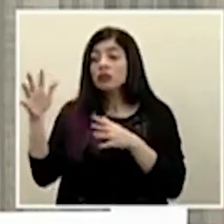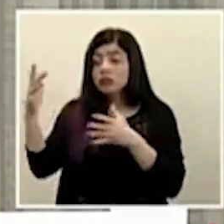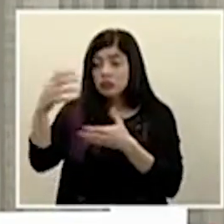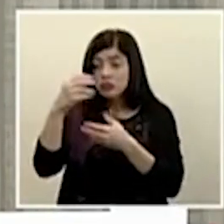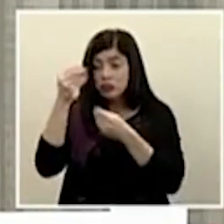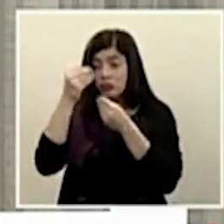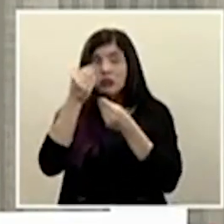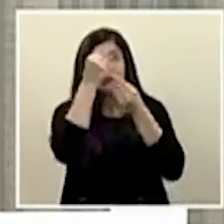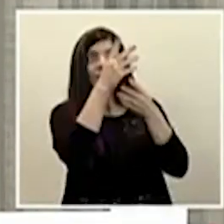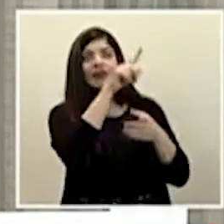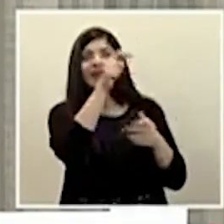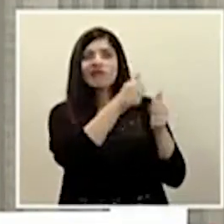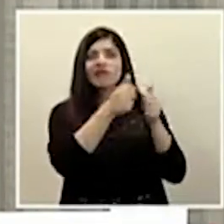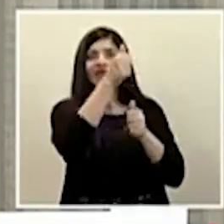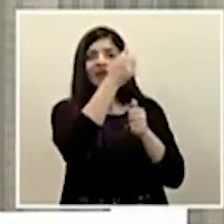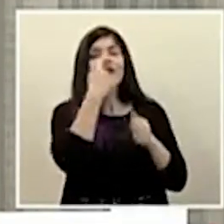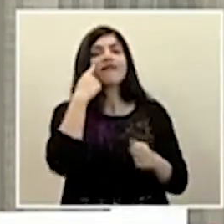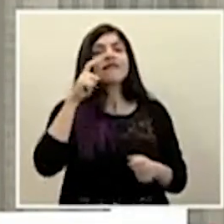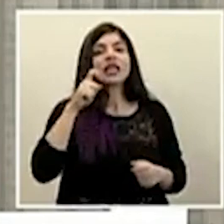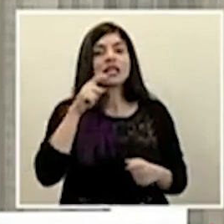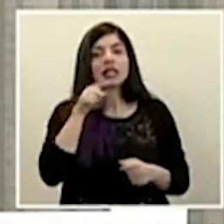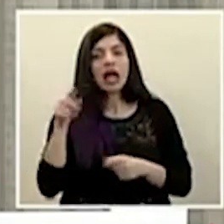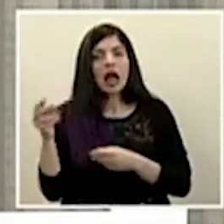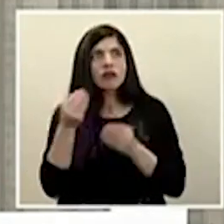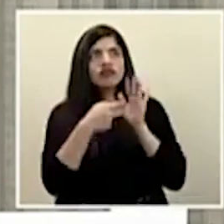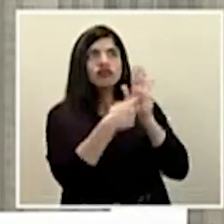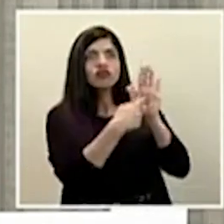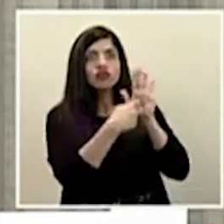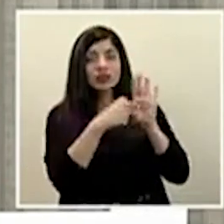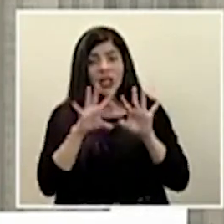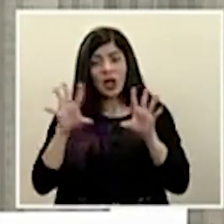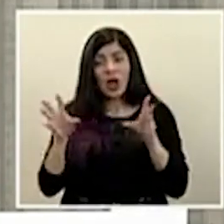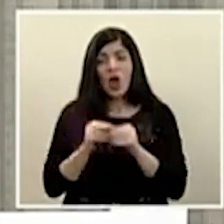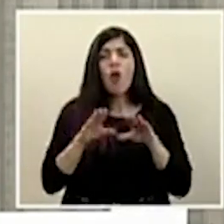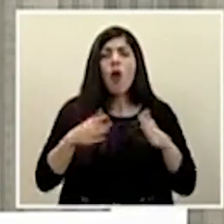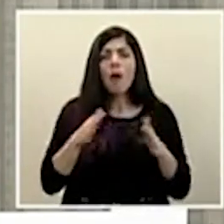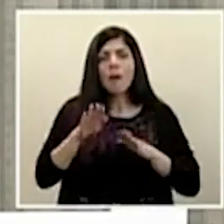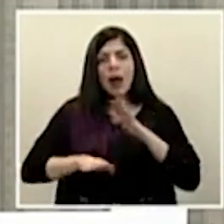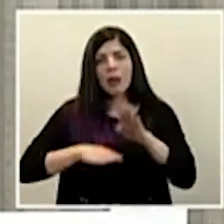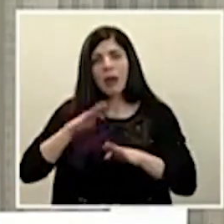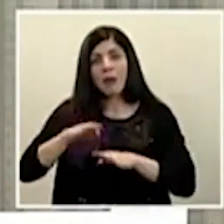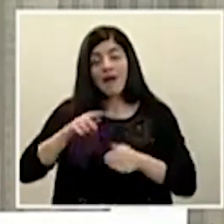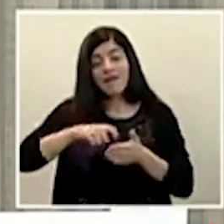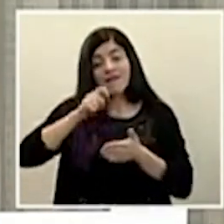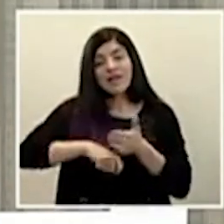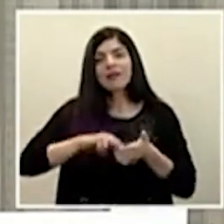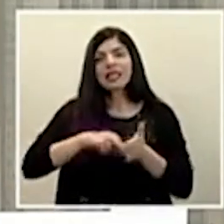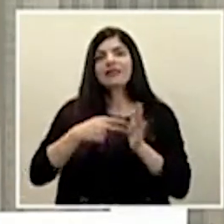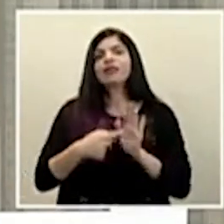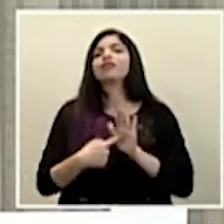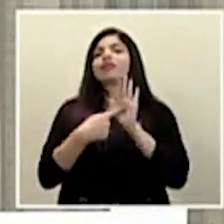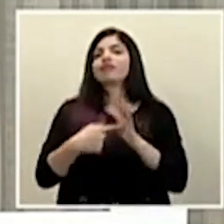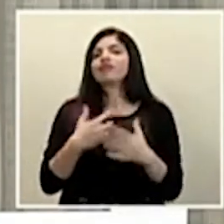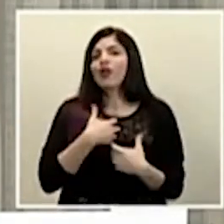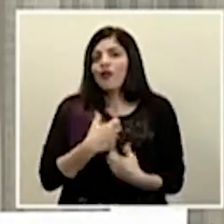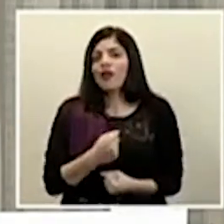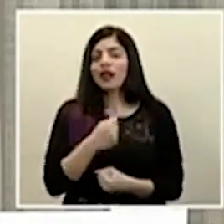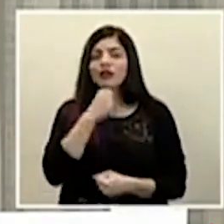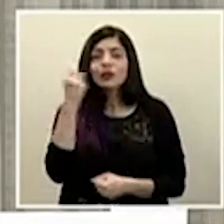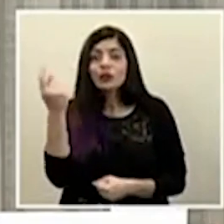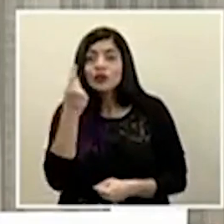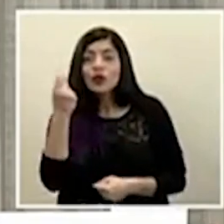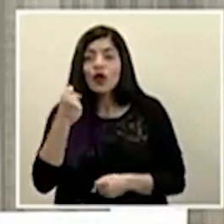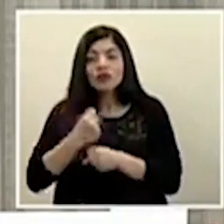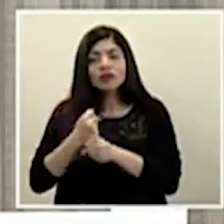control y de fiscalización, de tal manera que representa entonces esta firma una señal de confianza, no solo para continuar